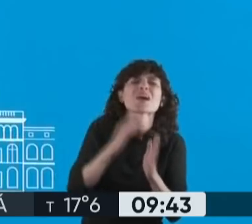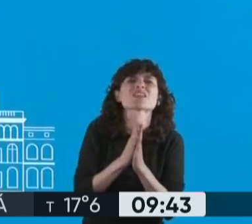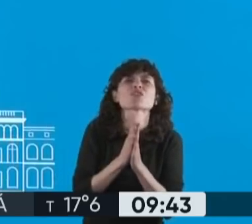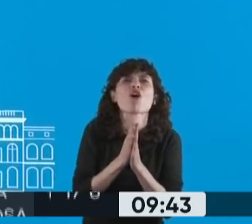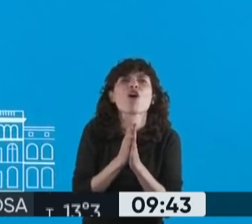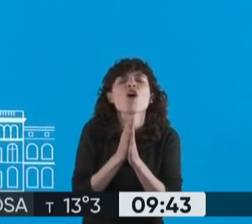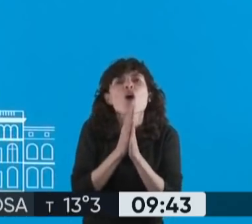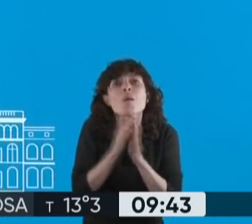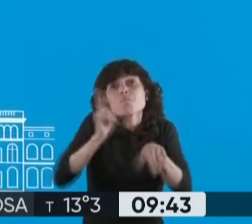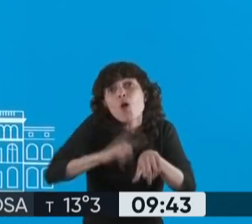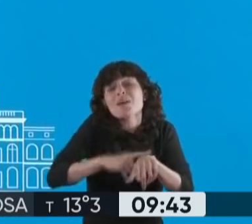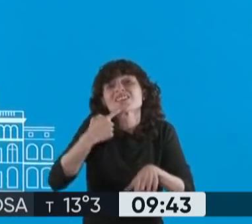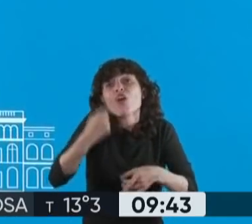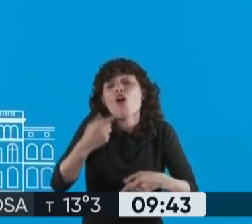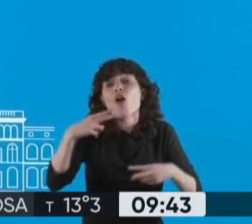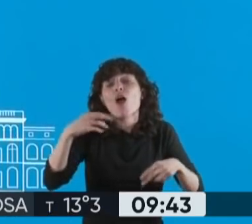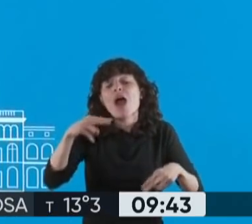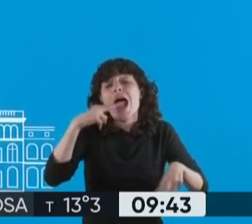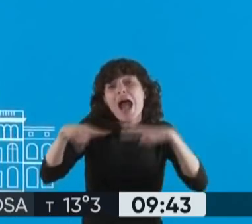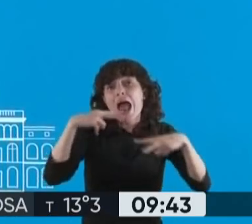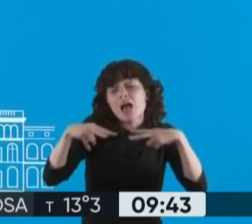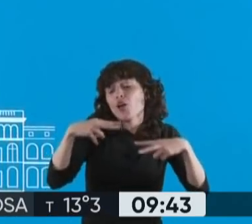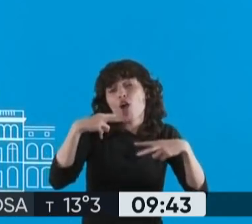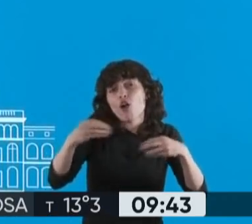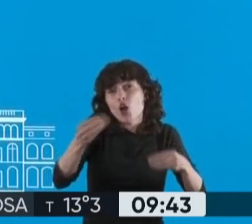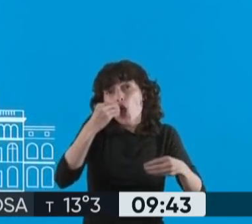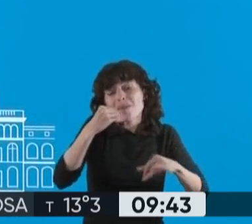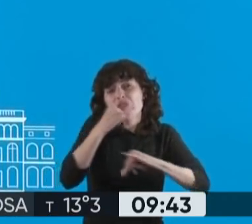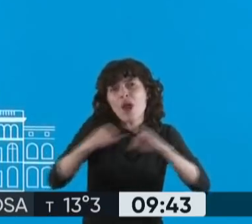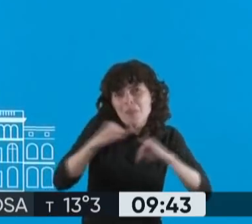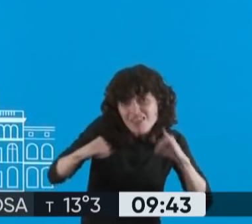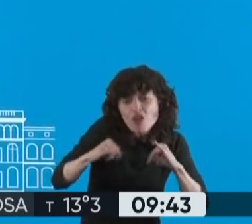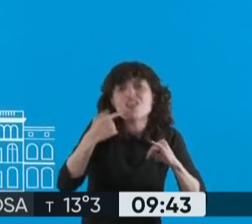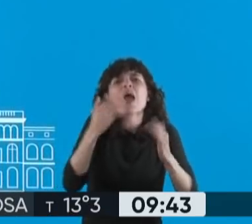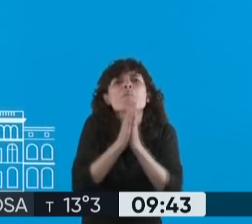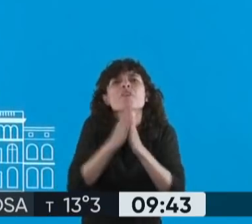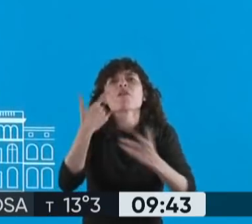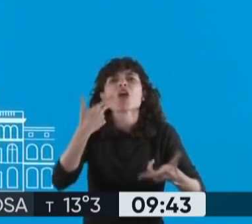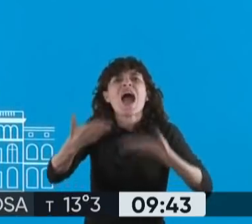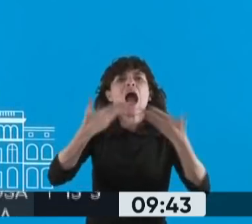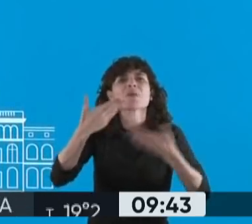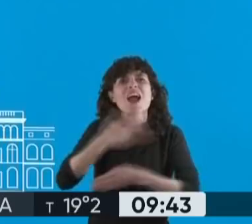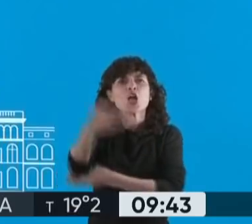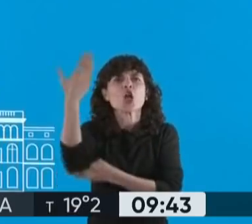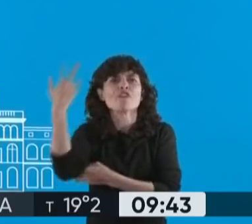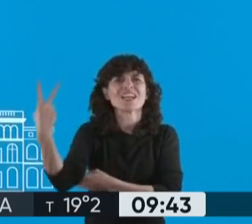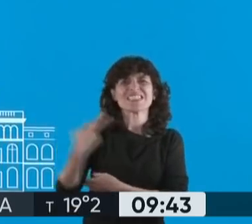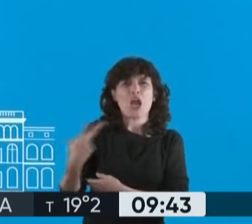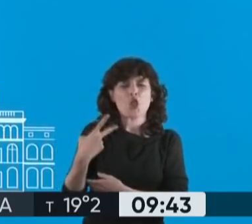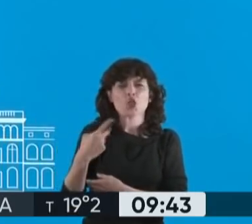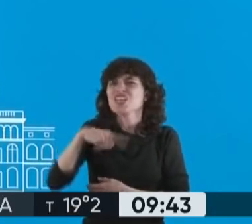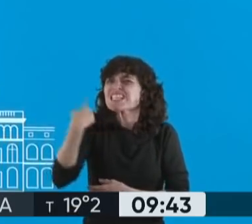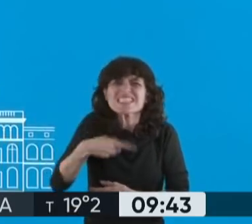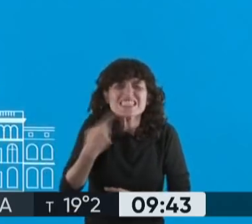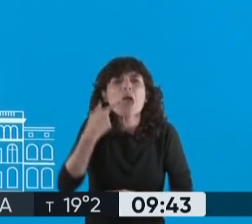palabra con él en el almuerzo de jefes de Estado. Es la primera vez que esto sucede, que un mandatario extranjero habla en el cierre